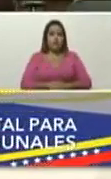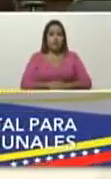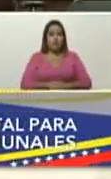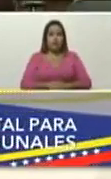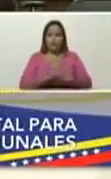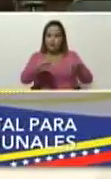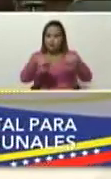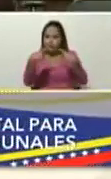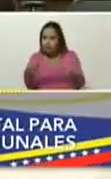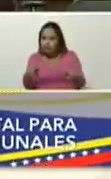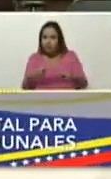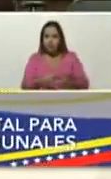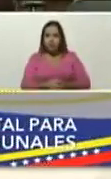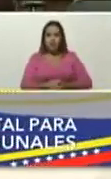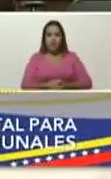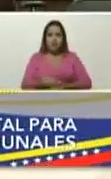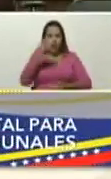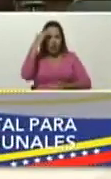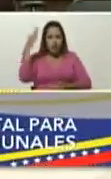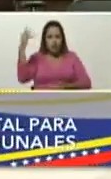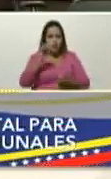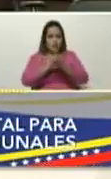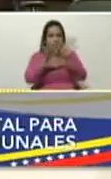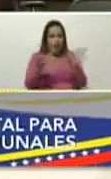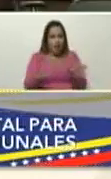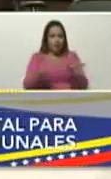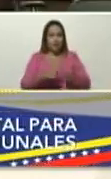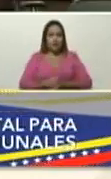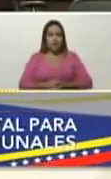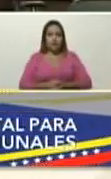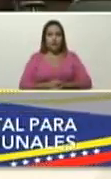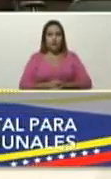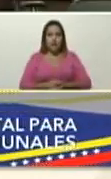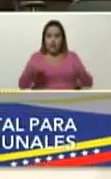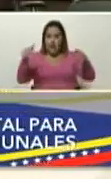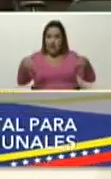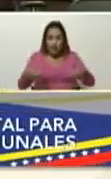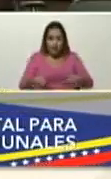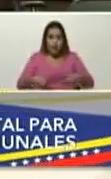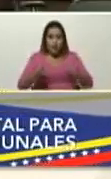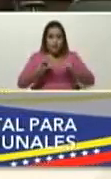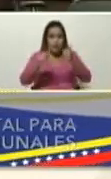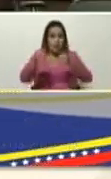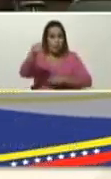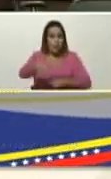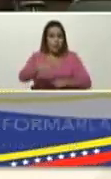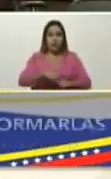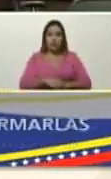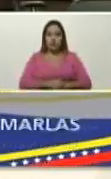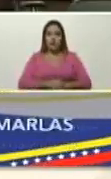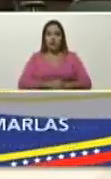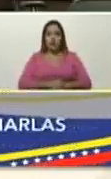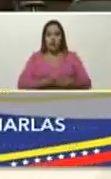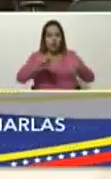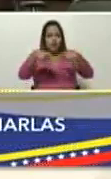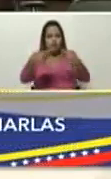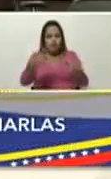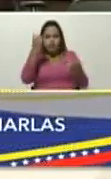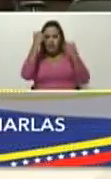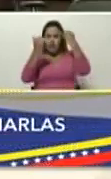renovar la utopía concreta, este esfuerzo que estamos iniciando hoy, renovar la